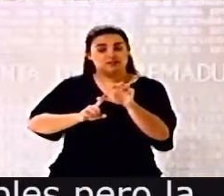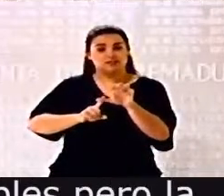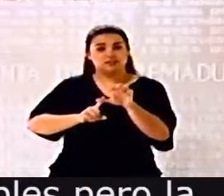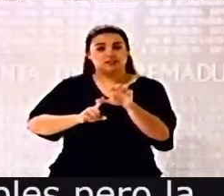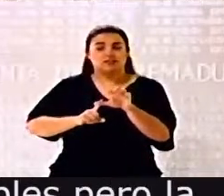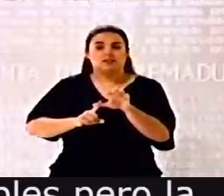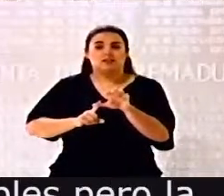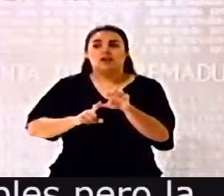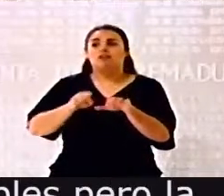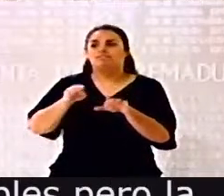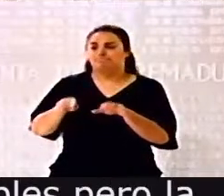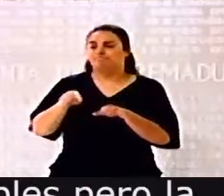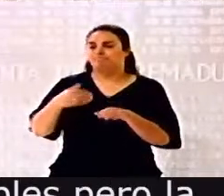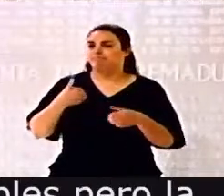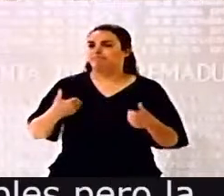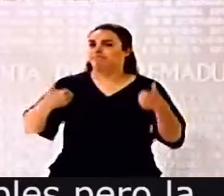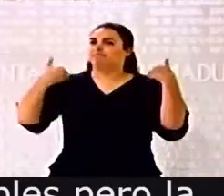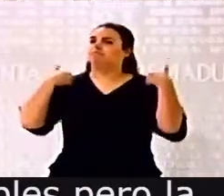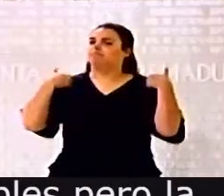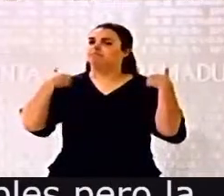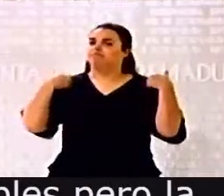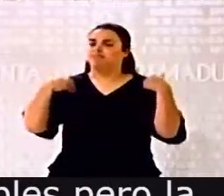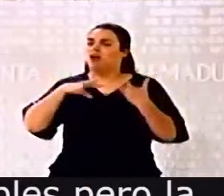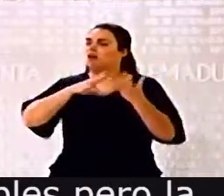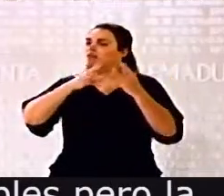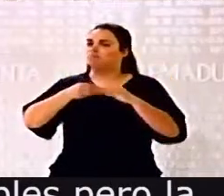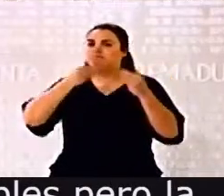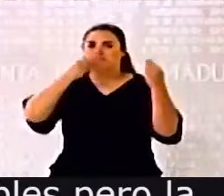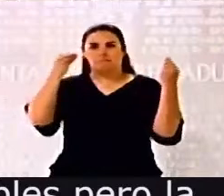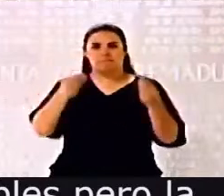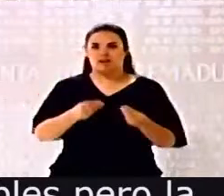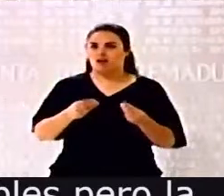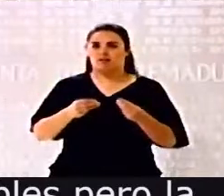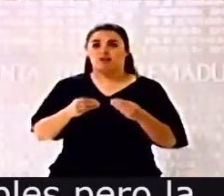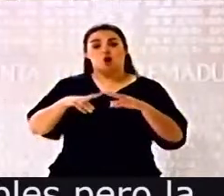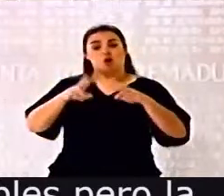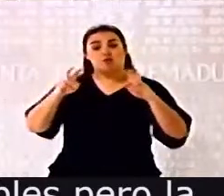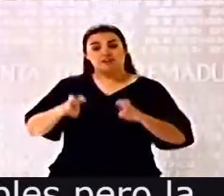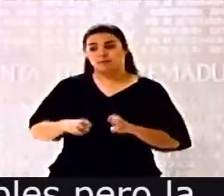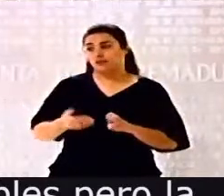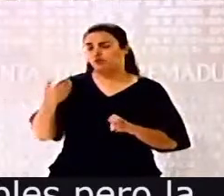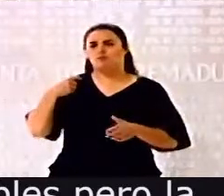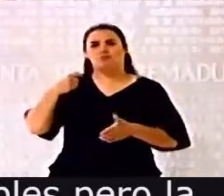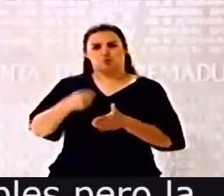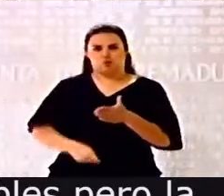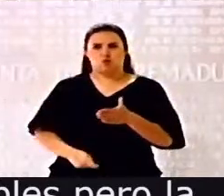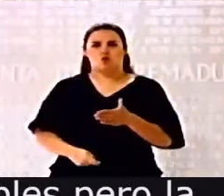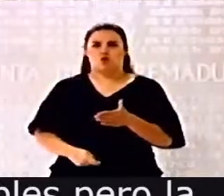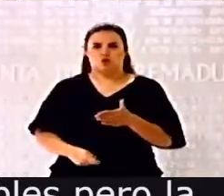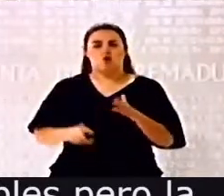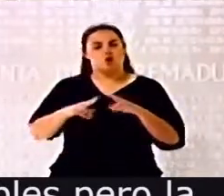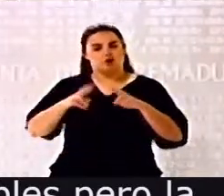ha respondido de forma muy adecuada a un confinamiento que ha sido muy duro,